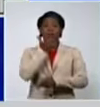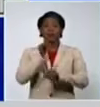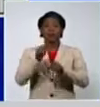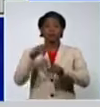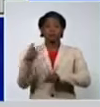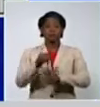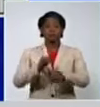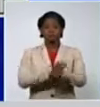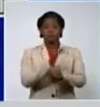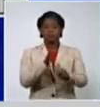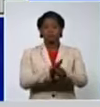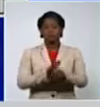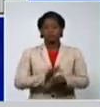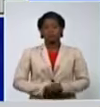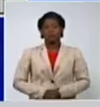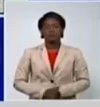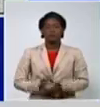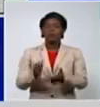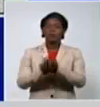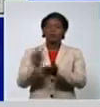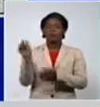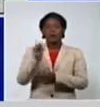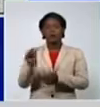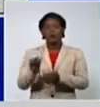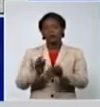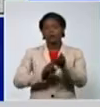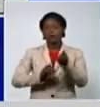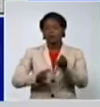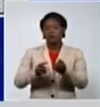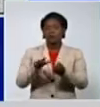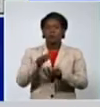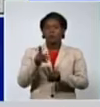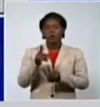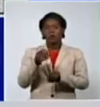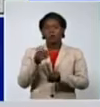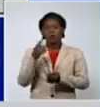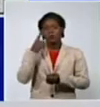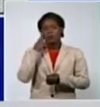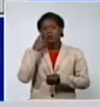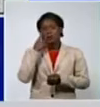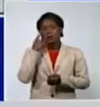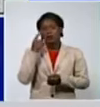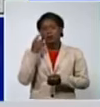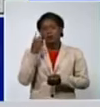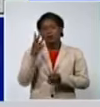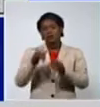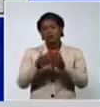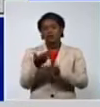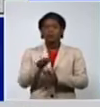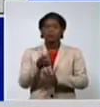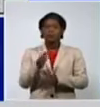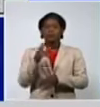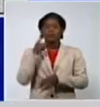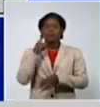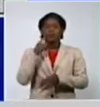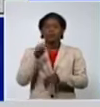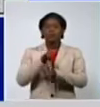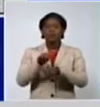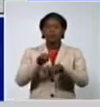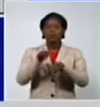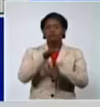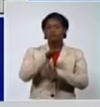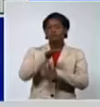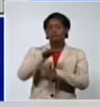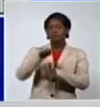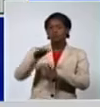que hace ya 3 días aproximadamente se comportan en una forma de meseta,